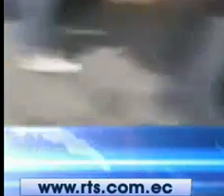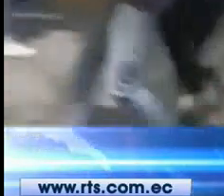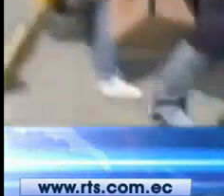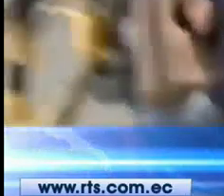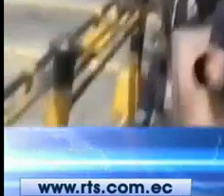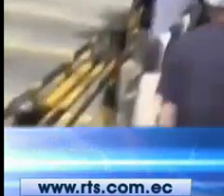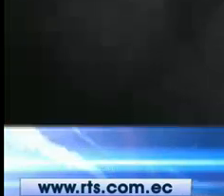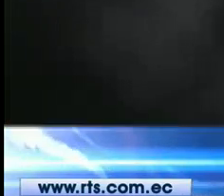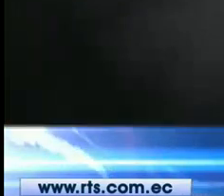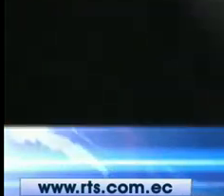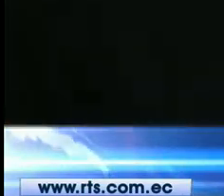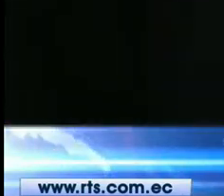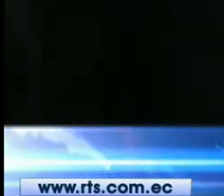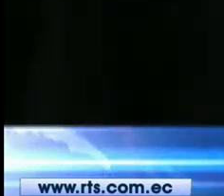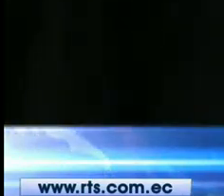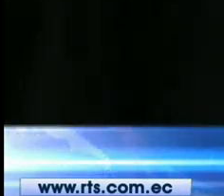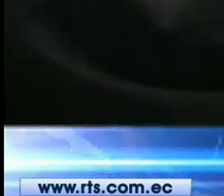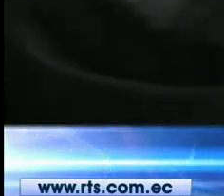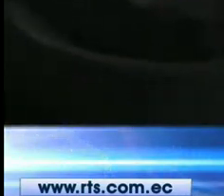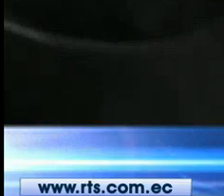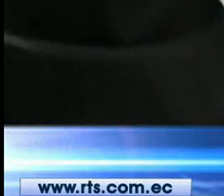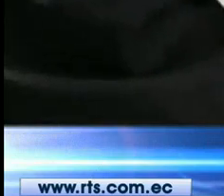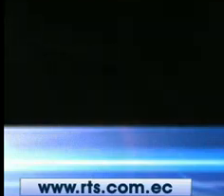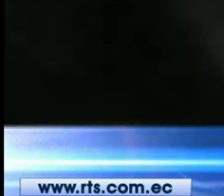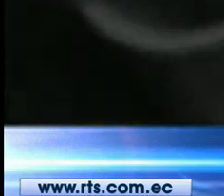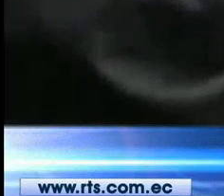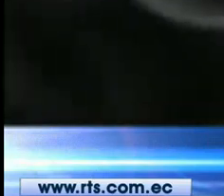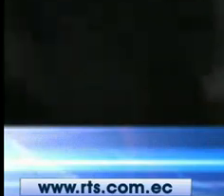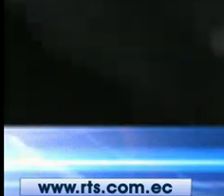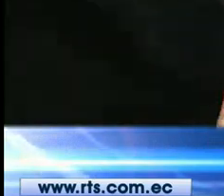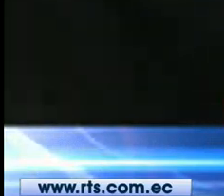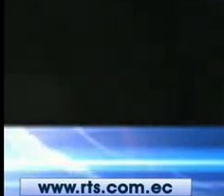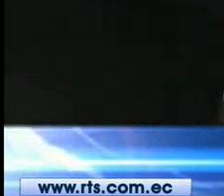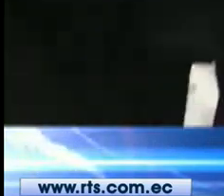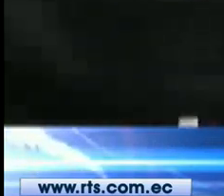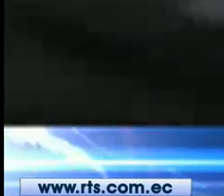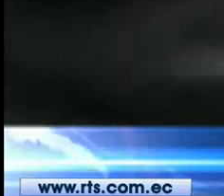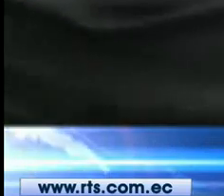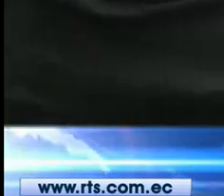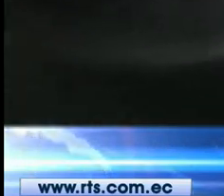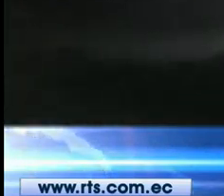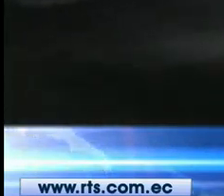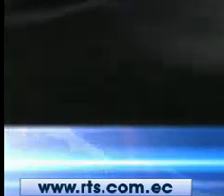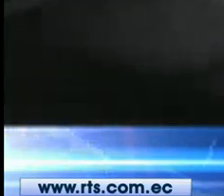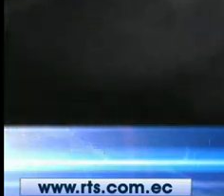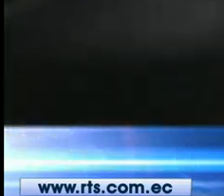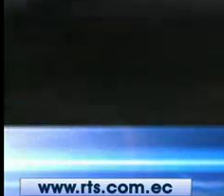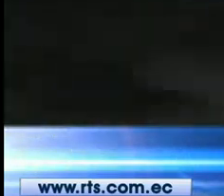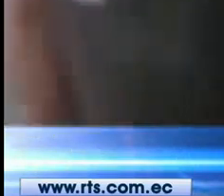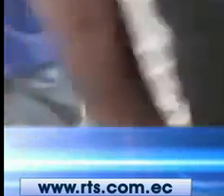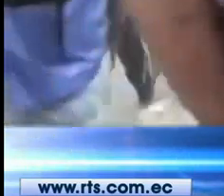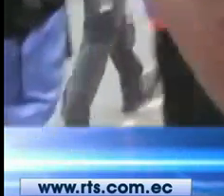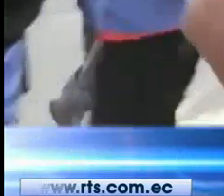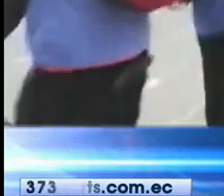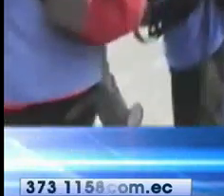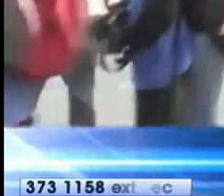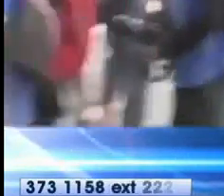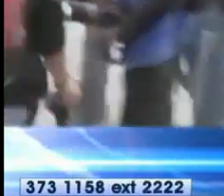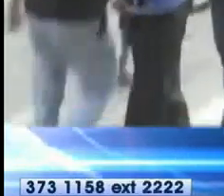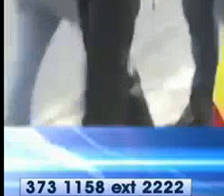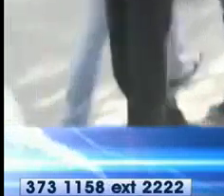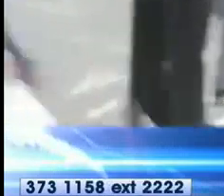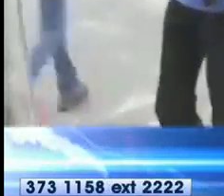el motín en una cárcel y una militar se rebeló contra el régimen de